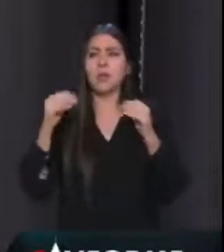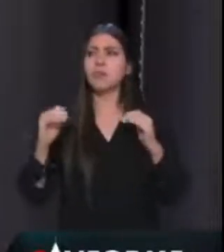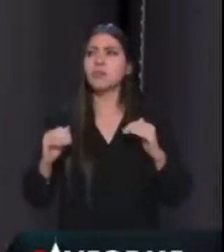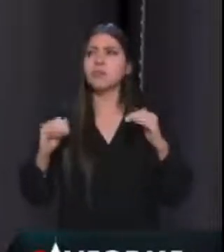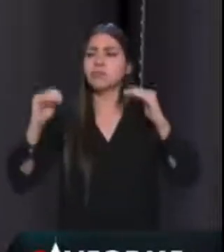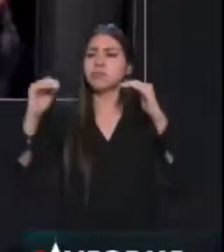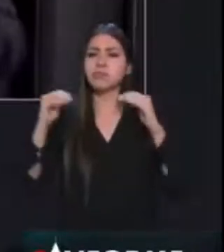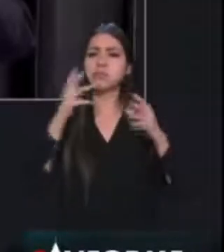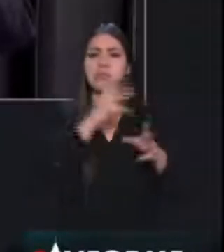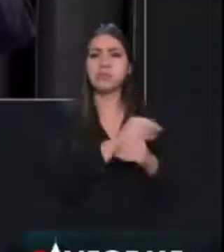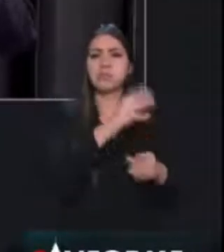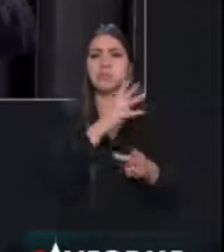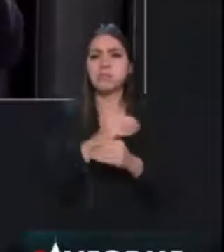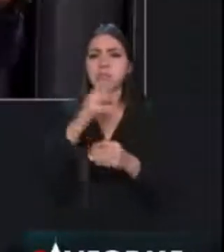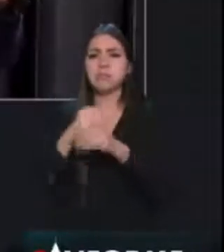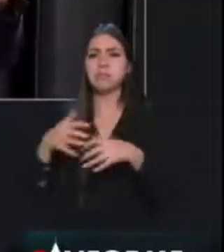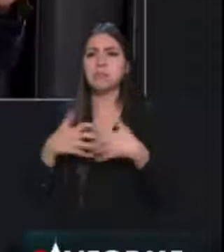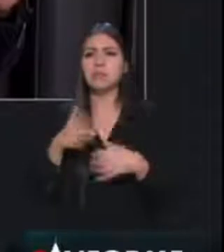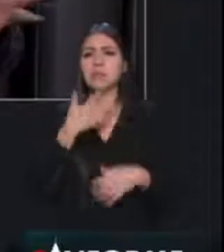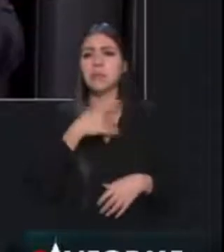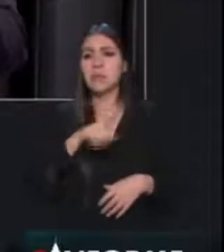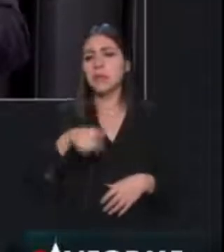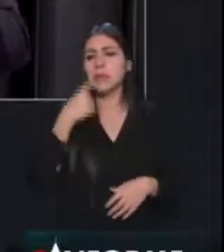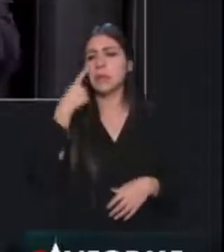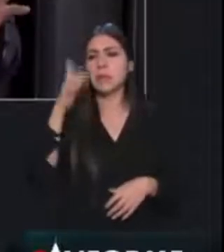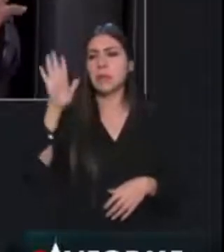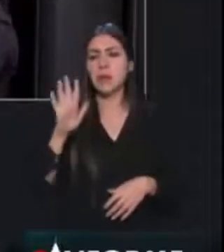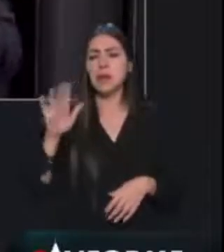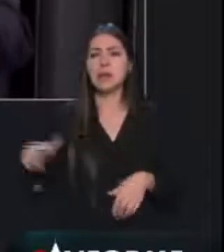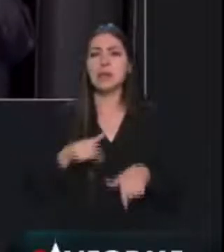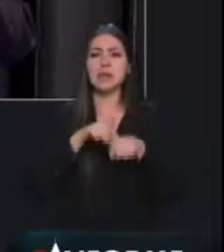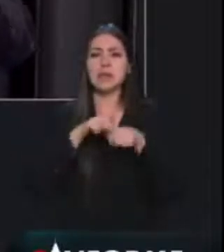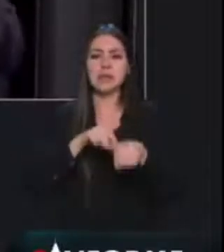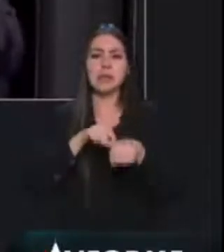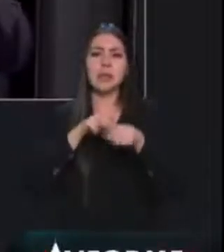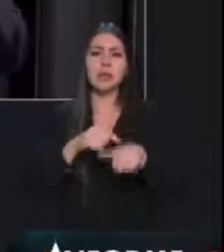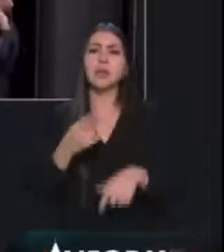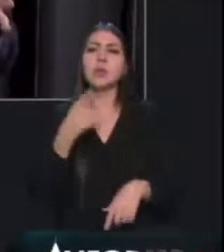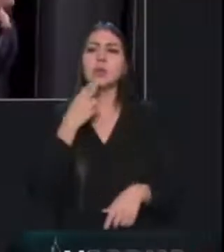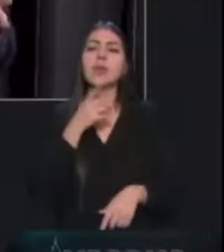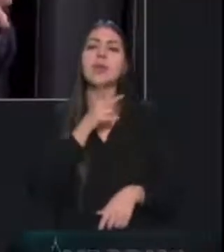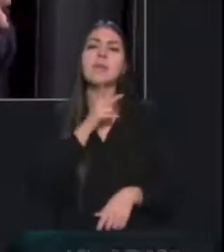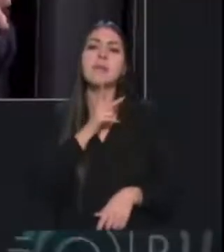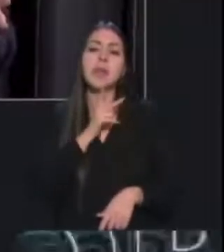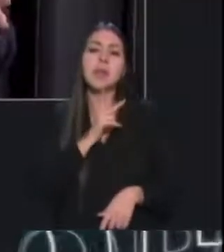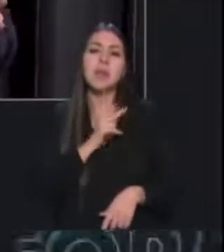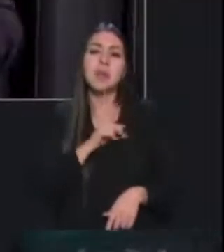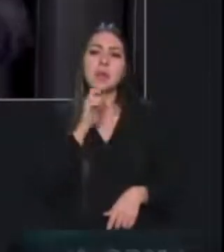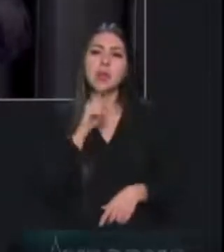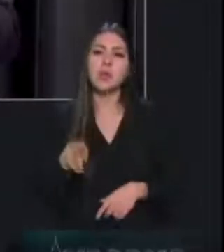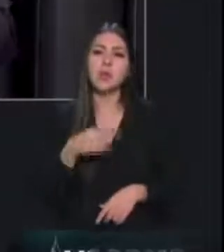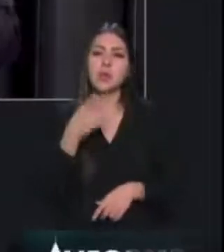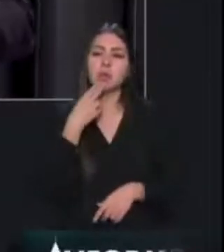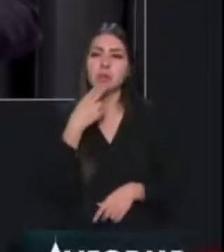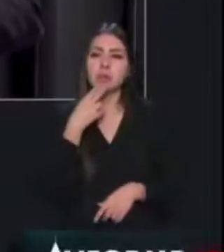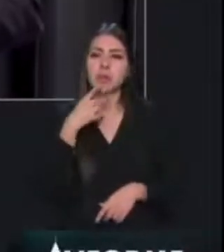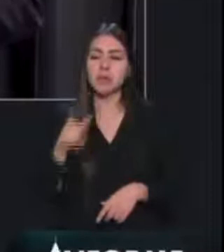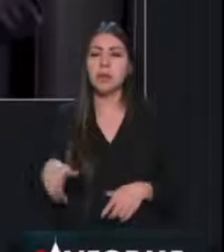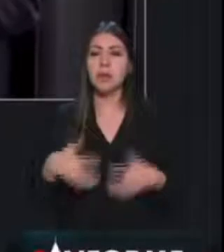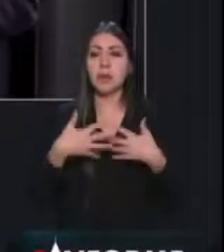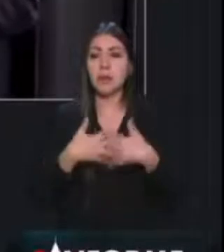construyendo refinerías y está previsto que vamos a seguir utilizando petróleo y productos de la refinación. La refinería